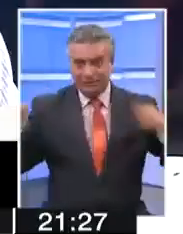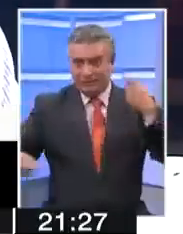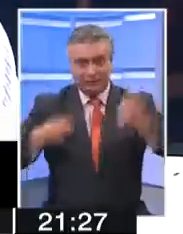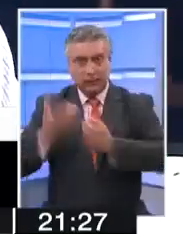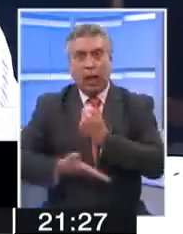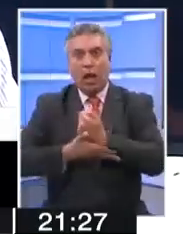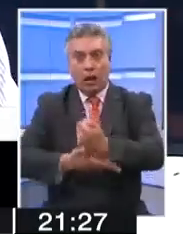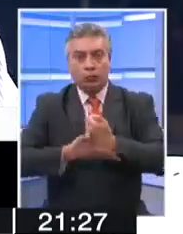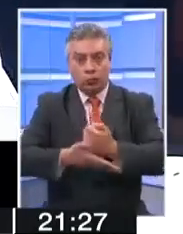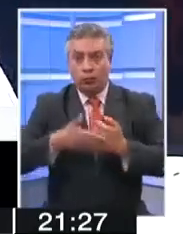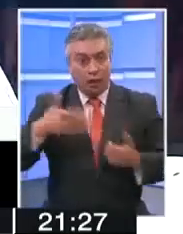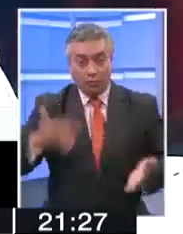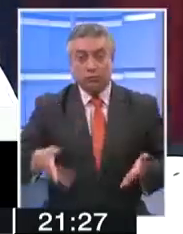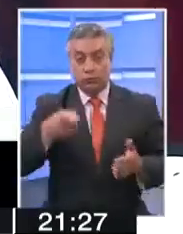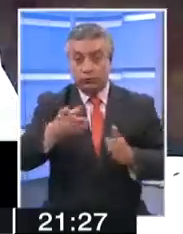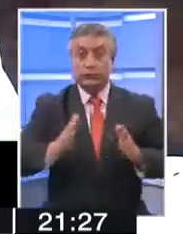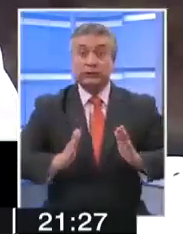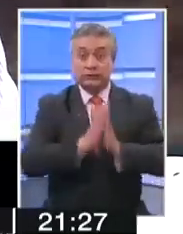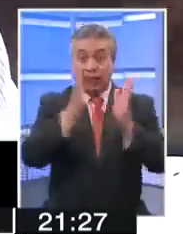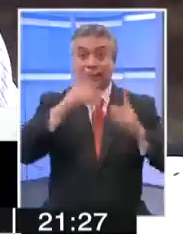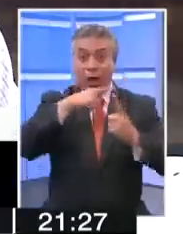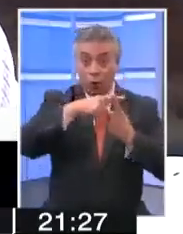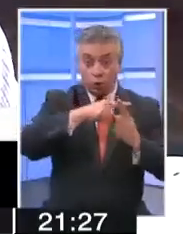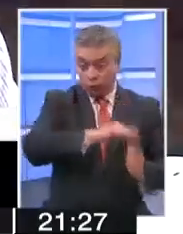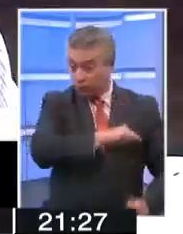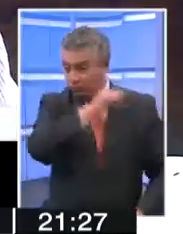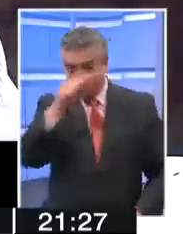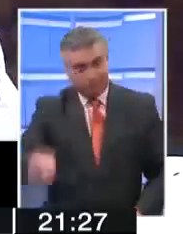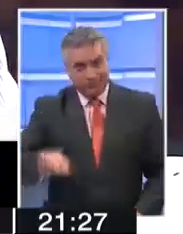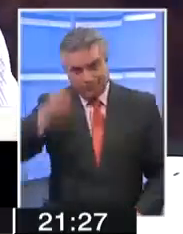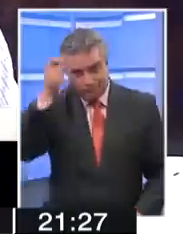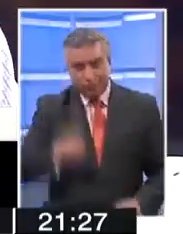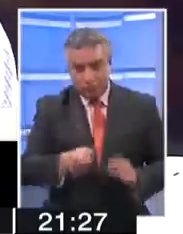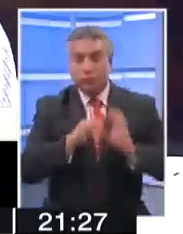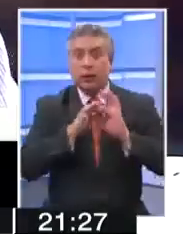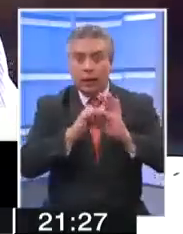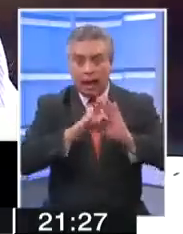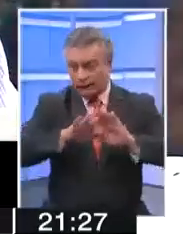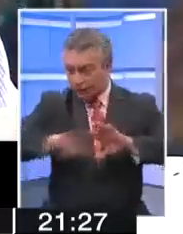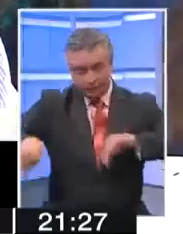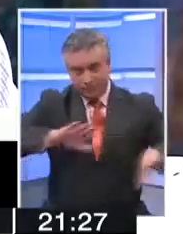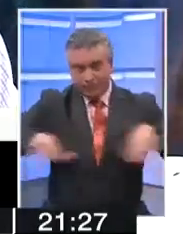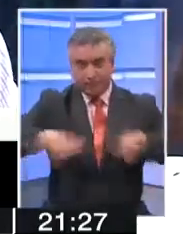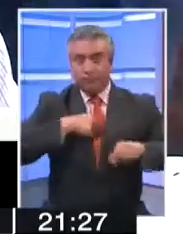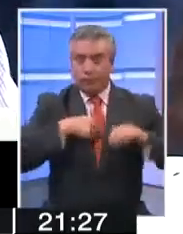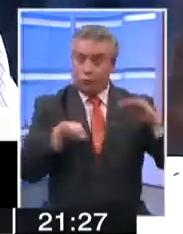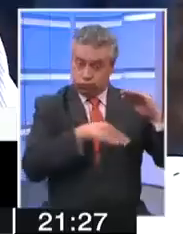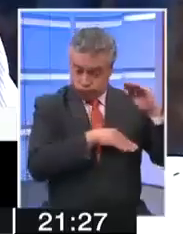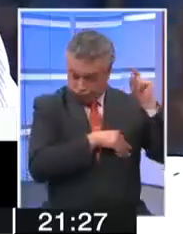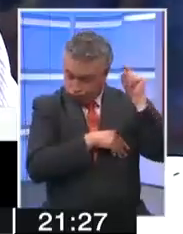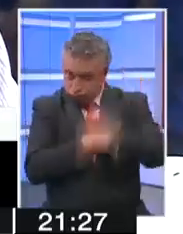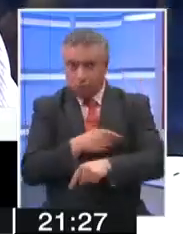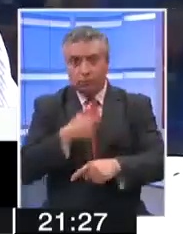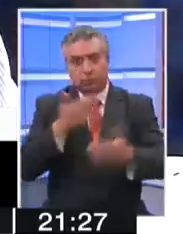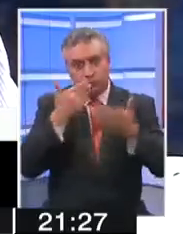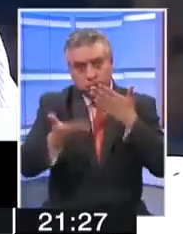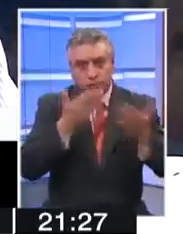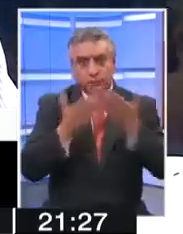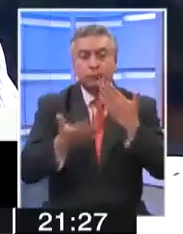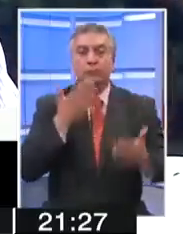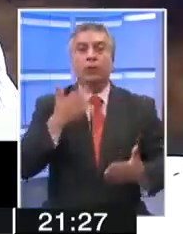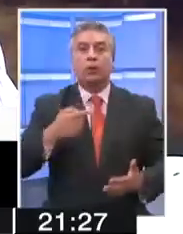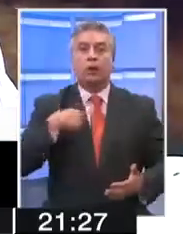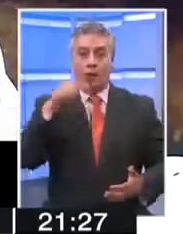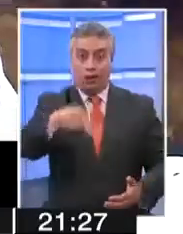transcurso del viaje de Santa Cruz acá, que nos demoramos casi la nada misma, y agradecemos a la gente que nos abrió paso para poder llegar a hablar con ustedes, logramos conseguir a través